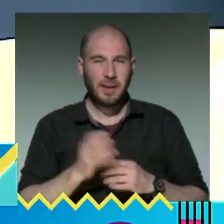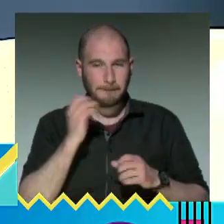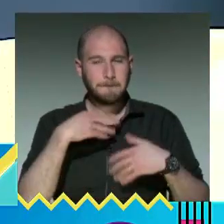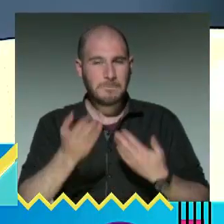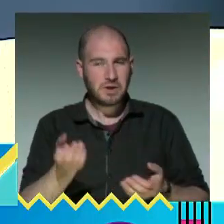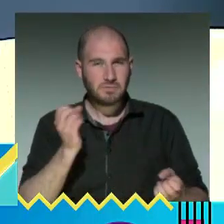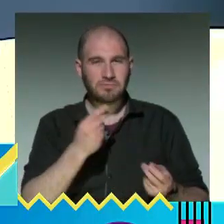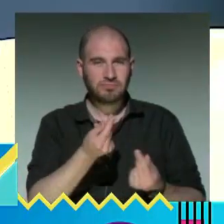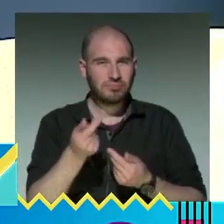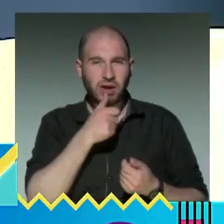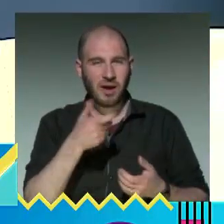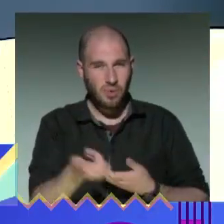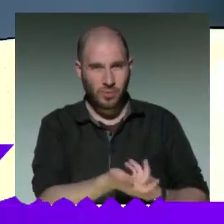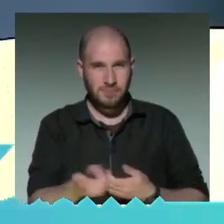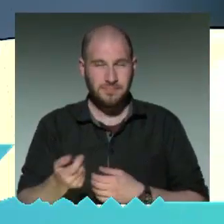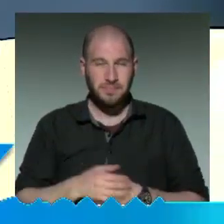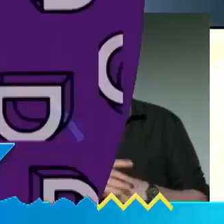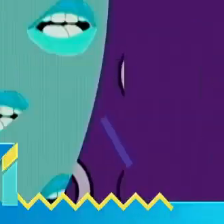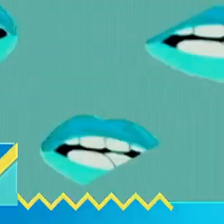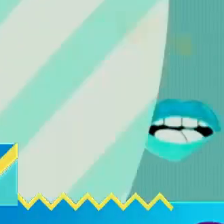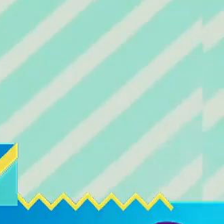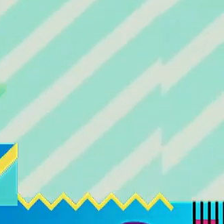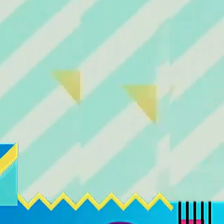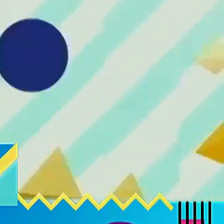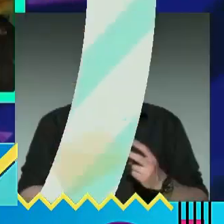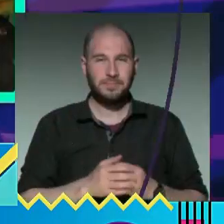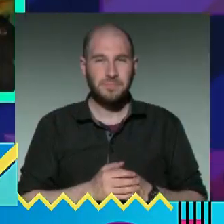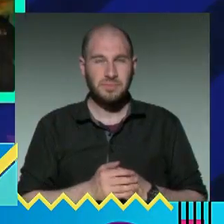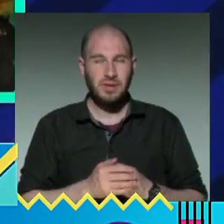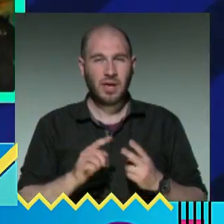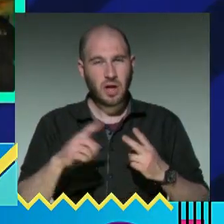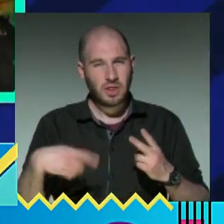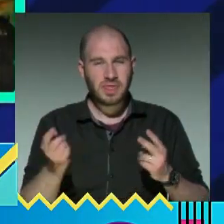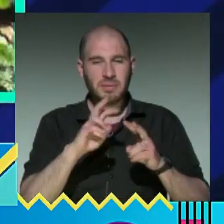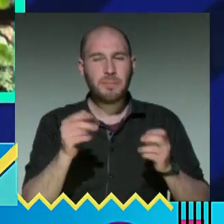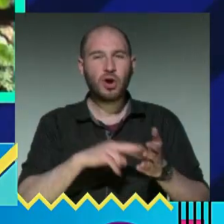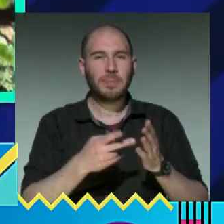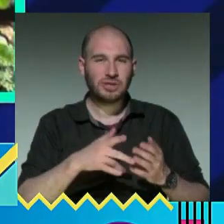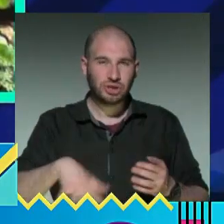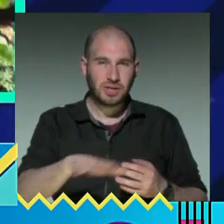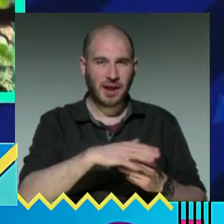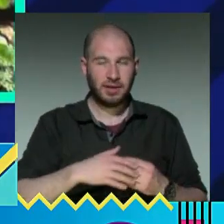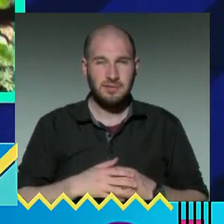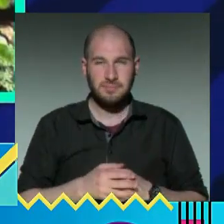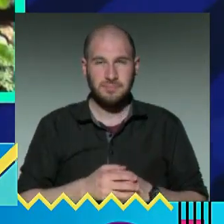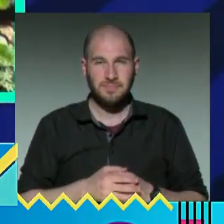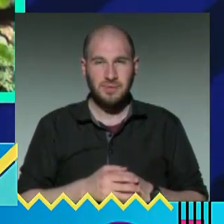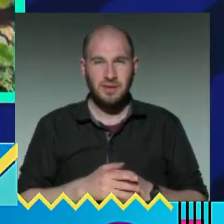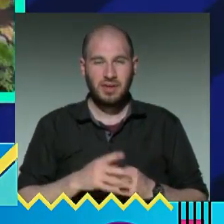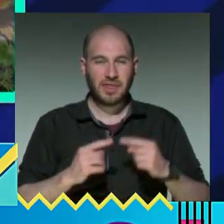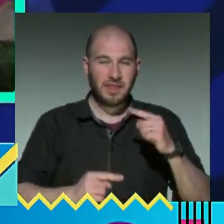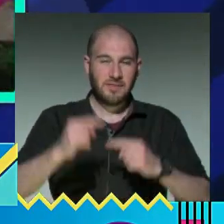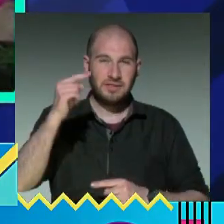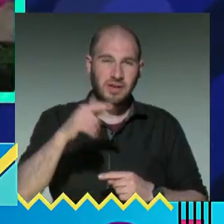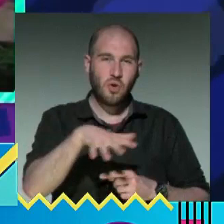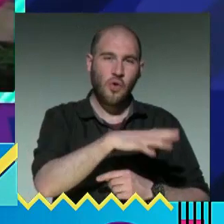la eficiencia de ese riego. Otra problemática está asociada a los problemas sociales, que la brecha entre